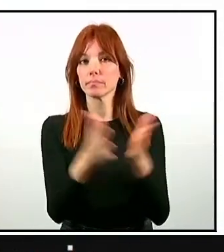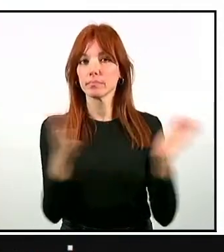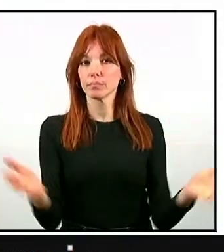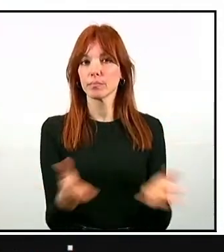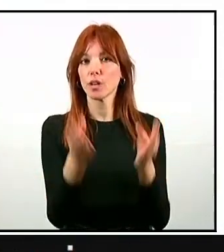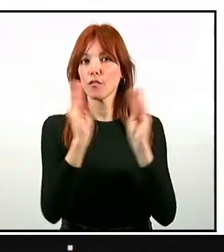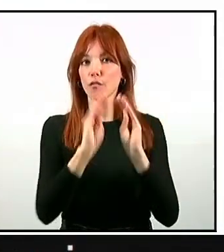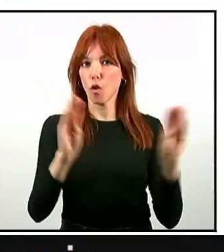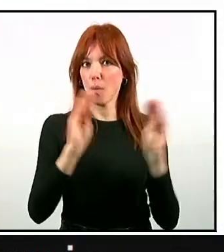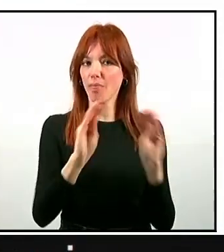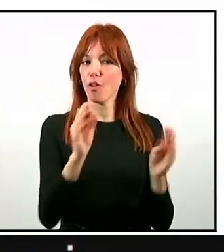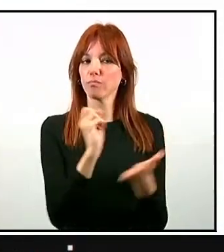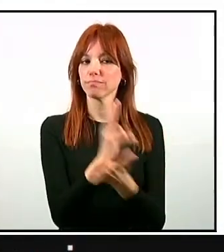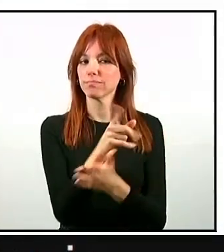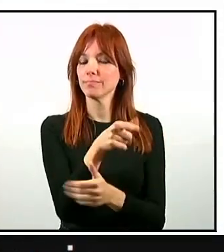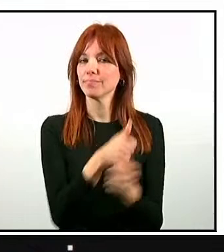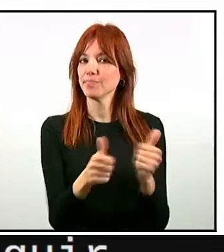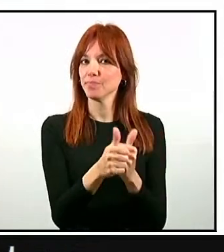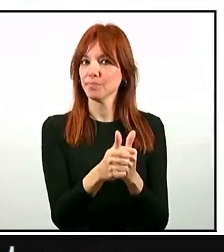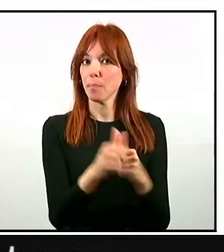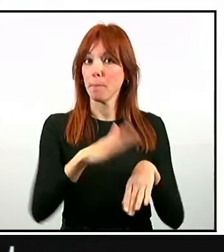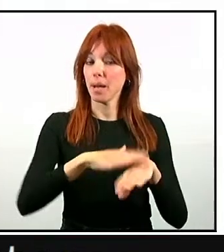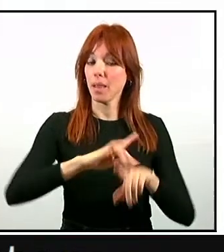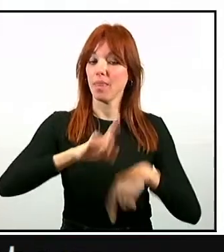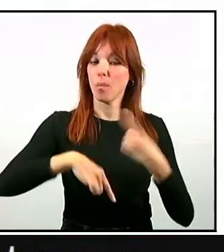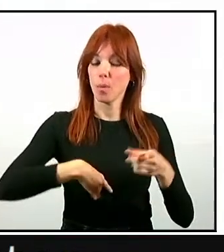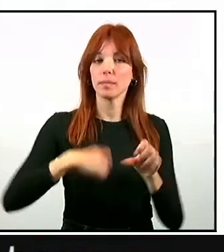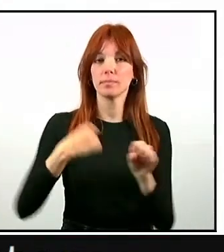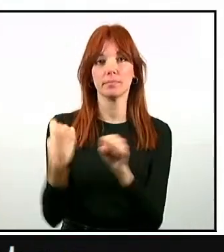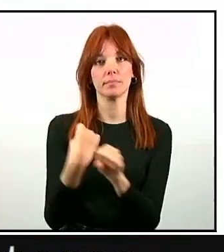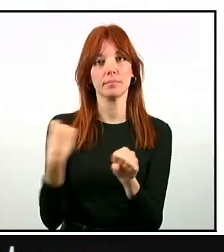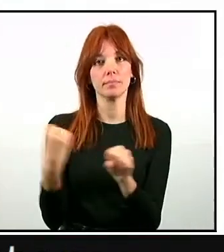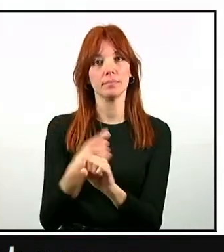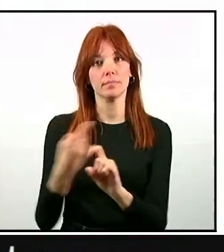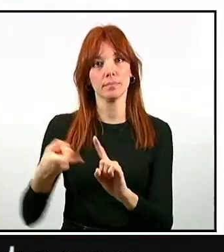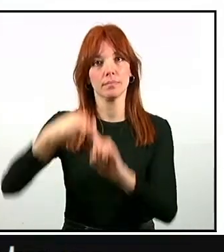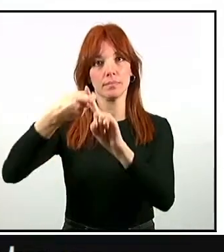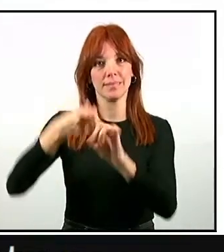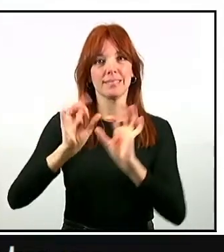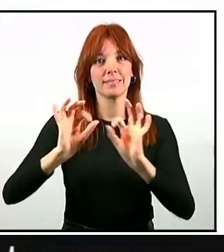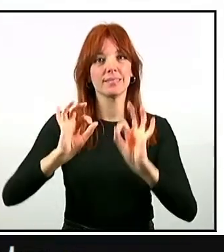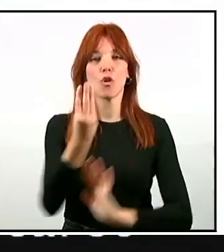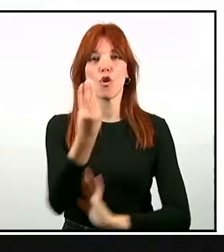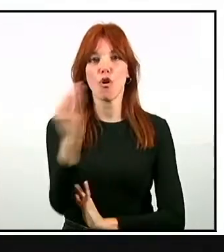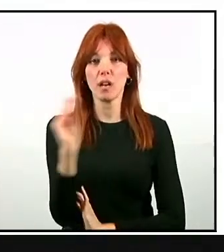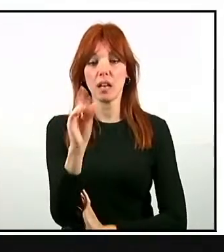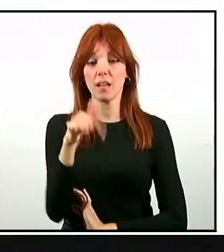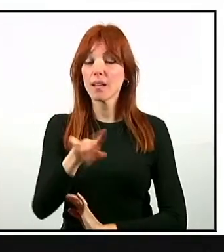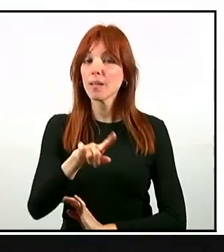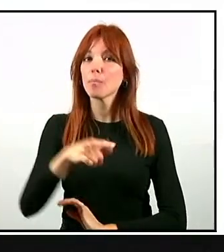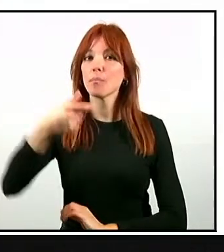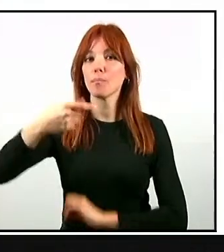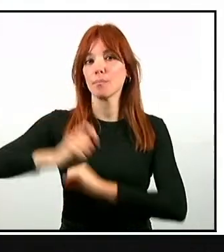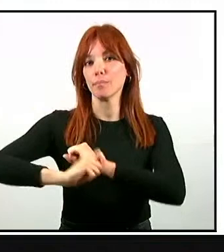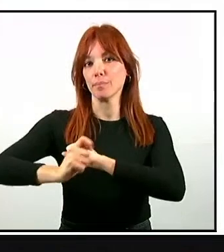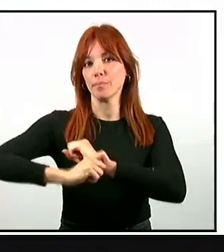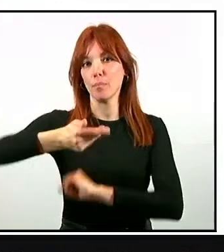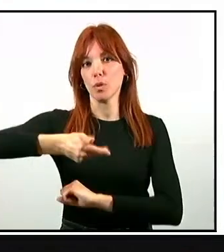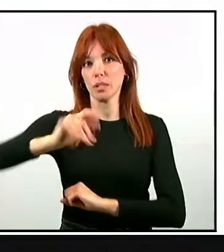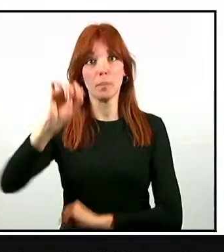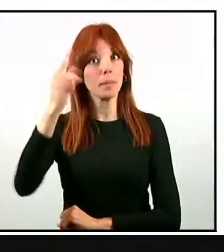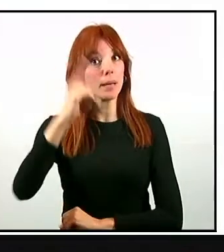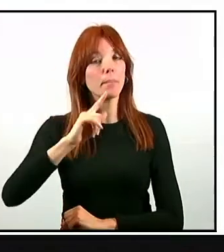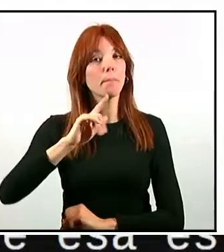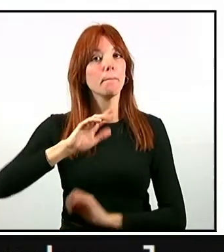formación para insertarse laboralmente de nuestros jóvenes, porque esa es la clave de bóveda para poder entender